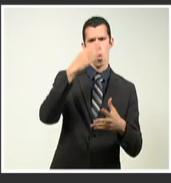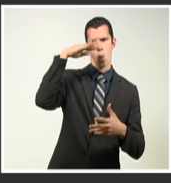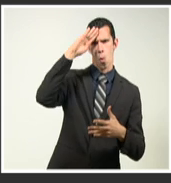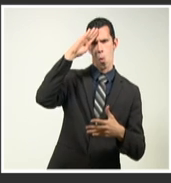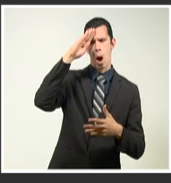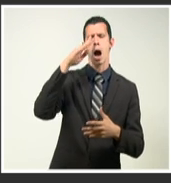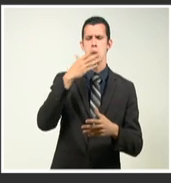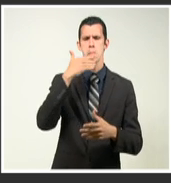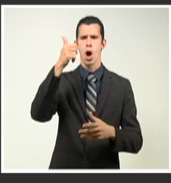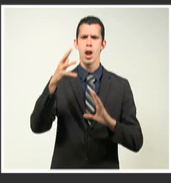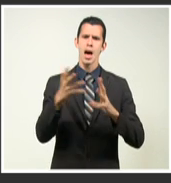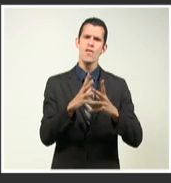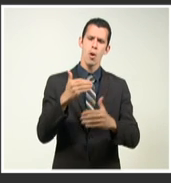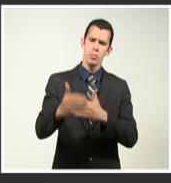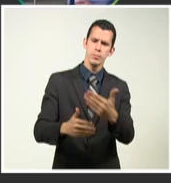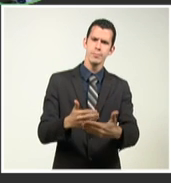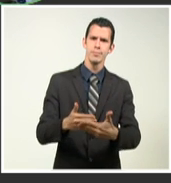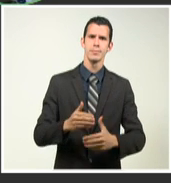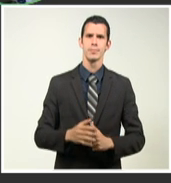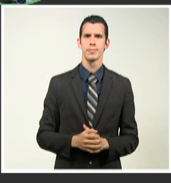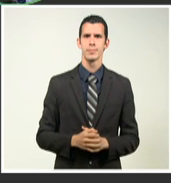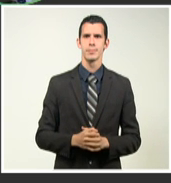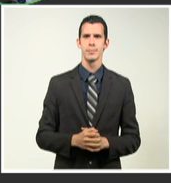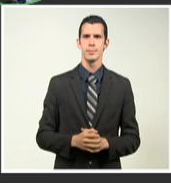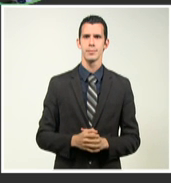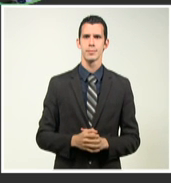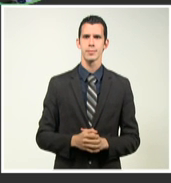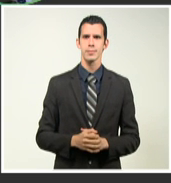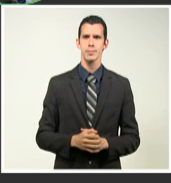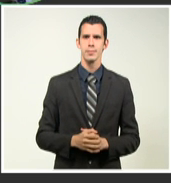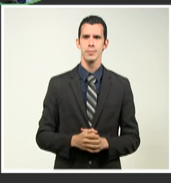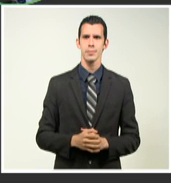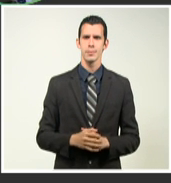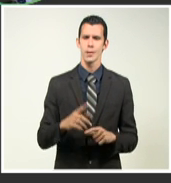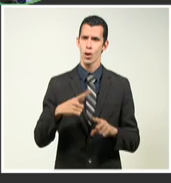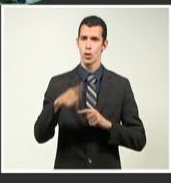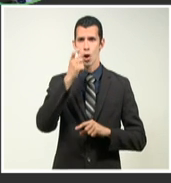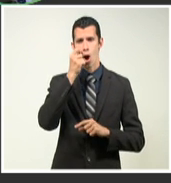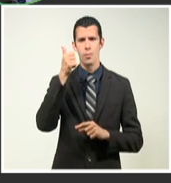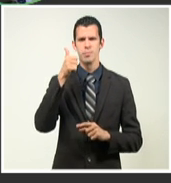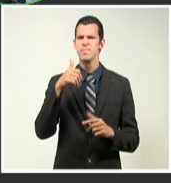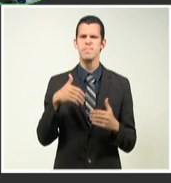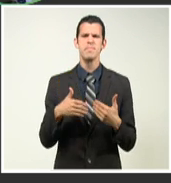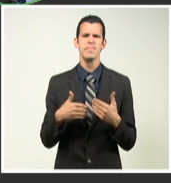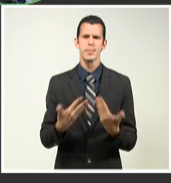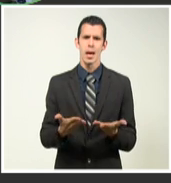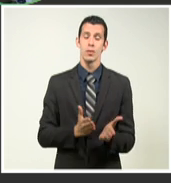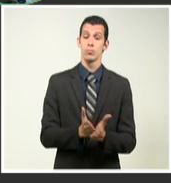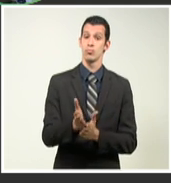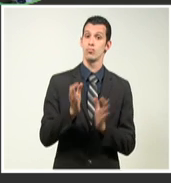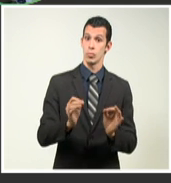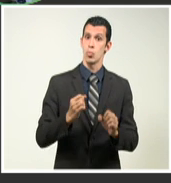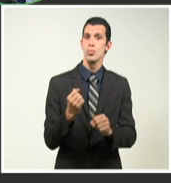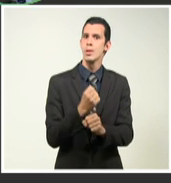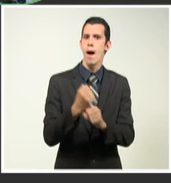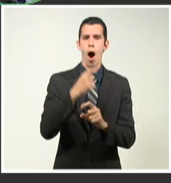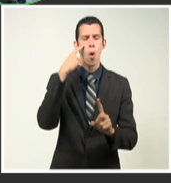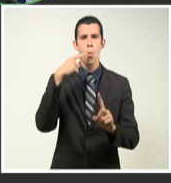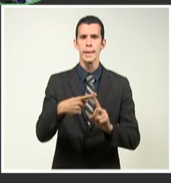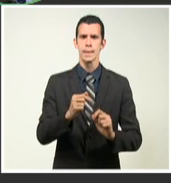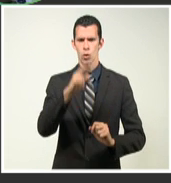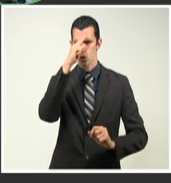invasión de Estados Unidos contra Cuba. Ariel Ruiz Urquiola, activo en la labor de desacreditar a los